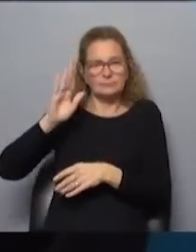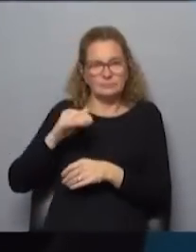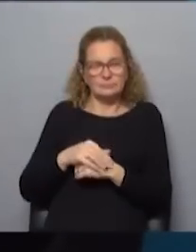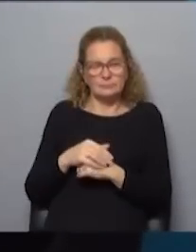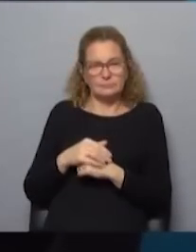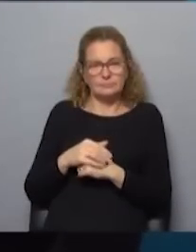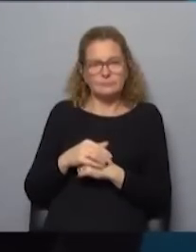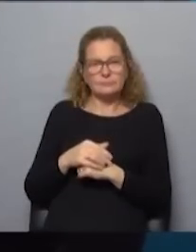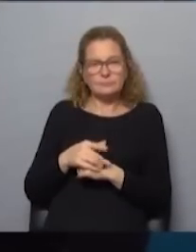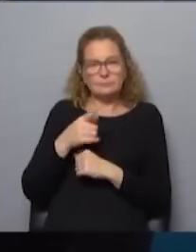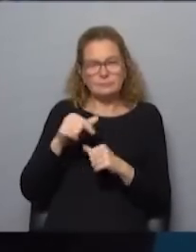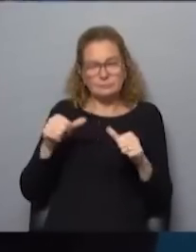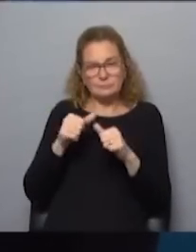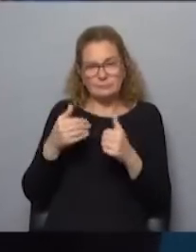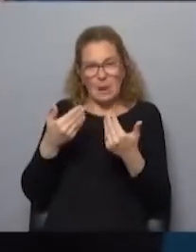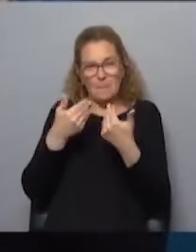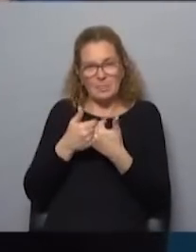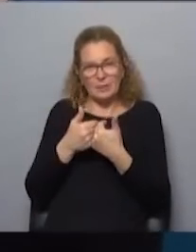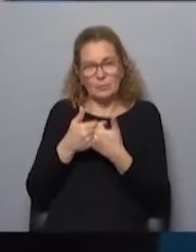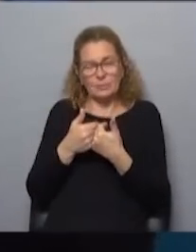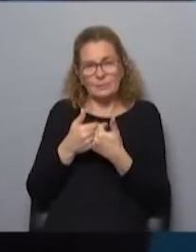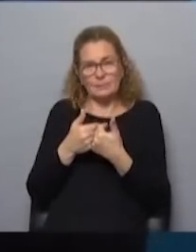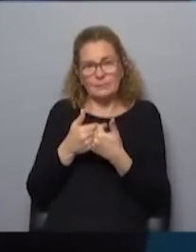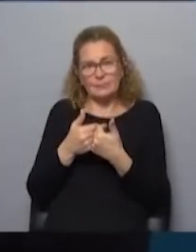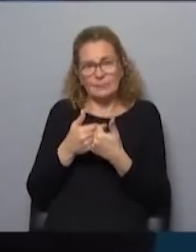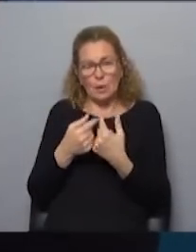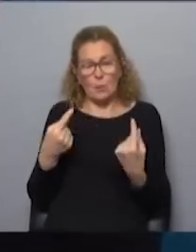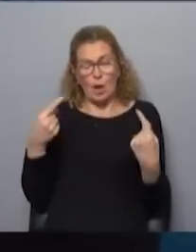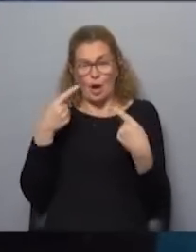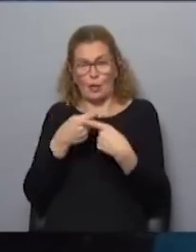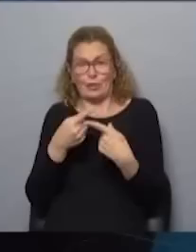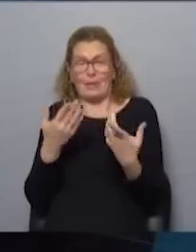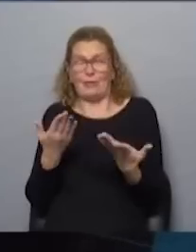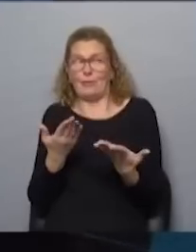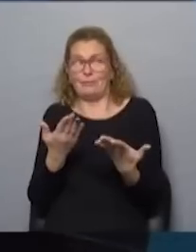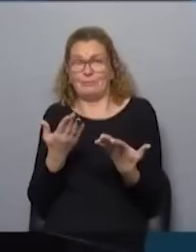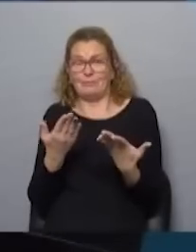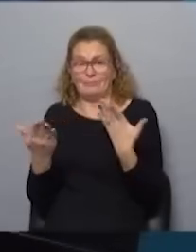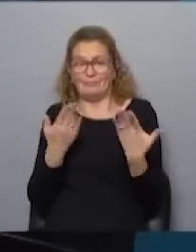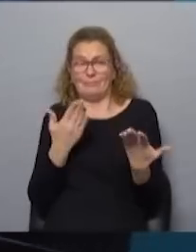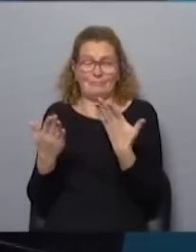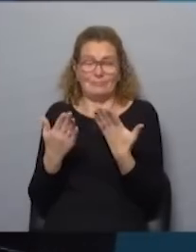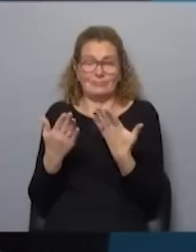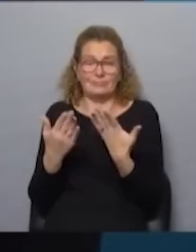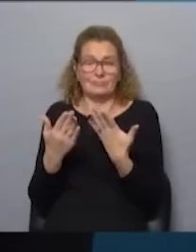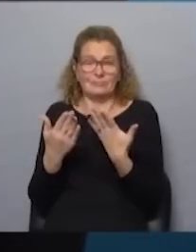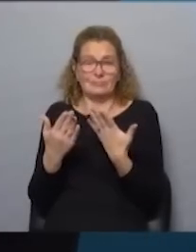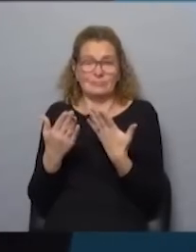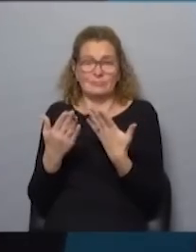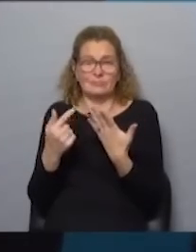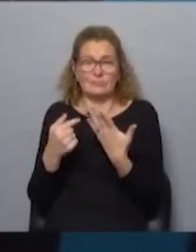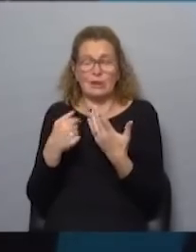una pregunta que está en contradicción en sí misma porque lo que estaba